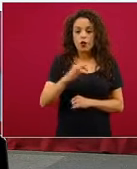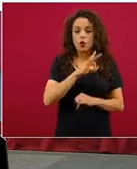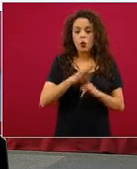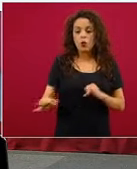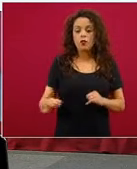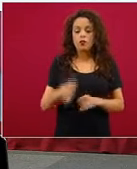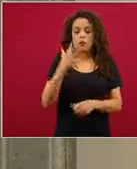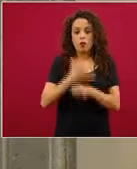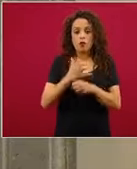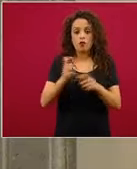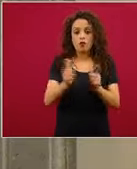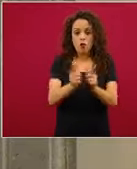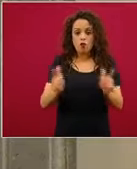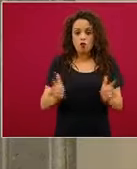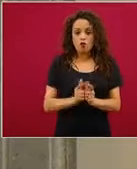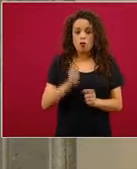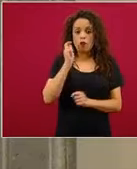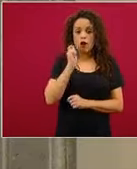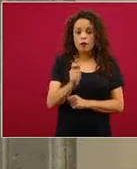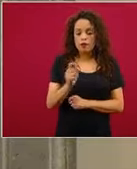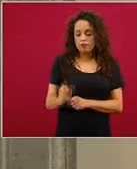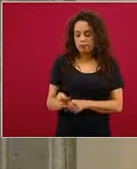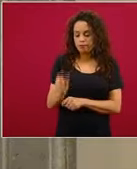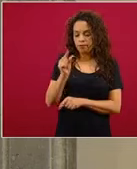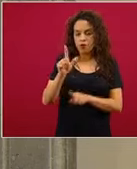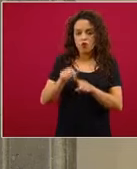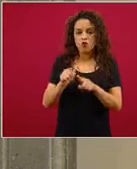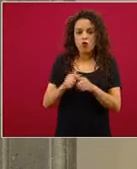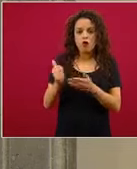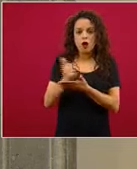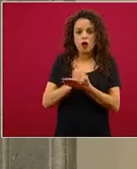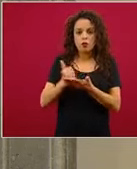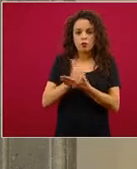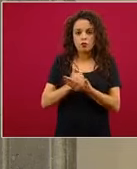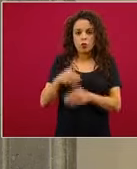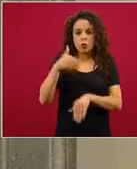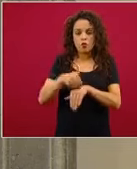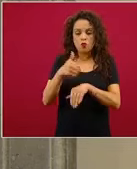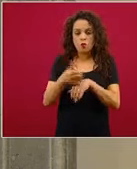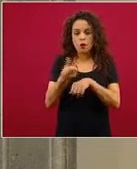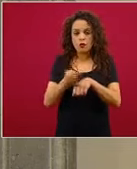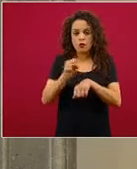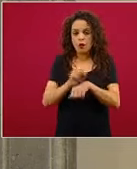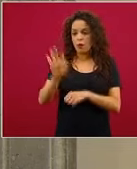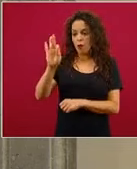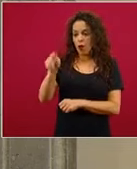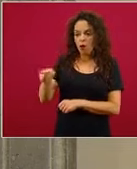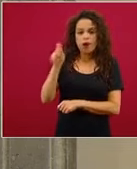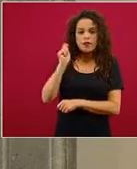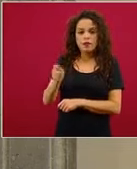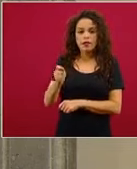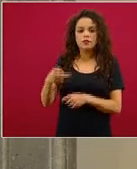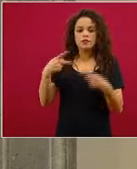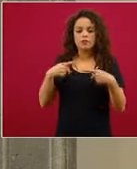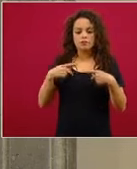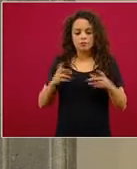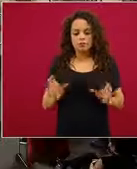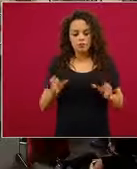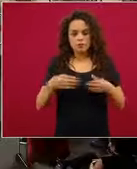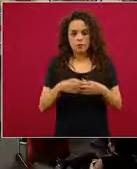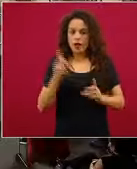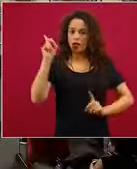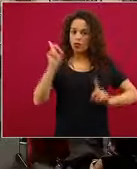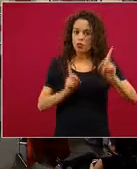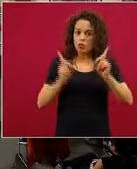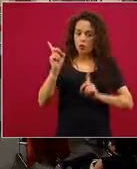grupo que es la barra de color azul que está en la semana 40, que son personas clasificadas como sospechosas